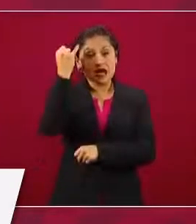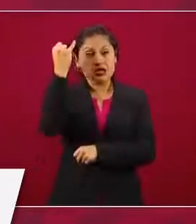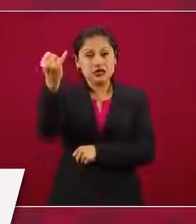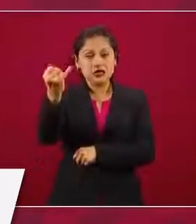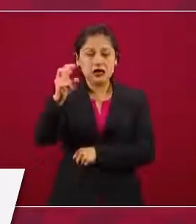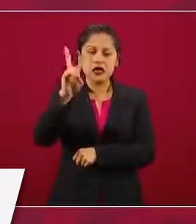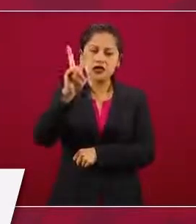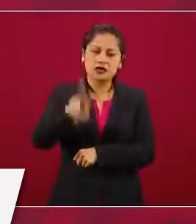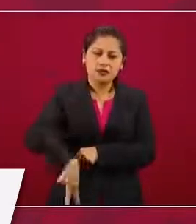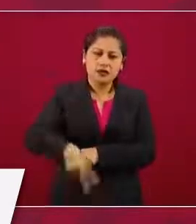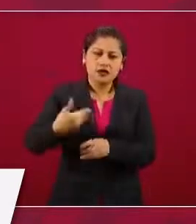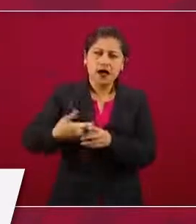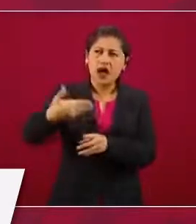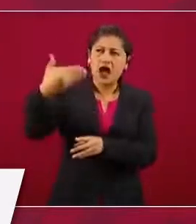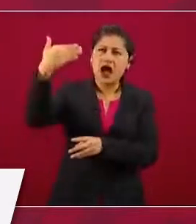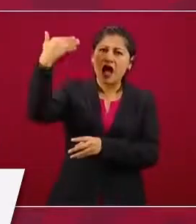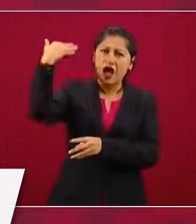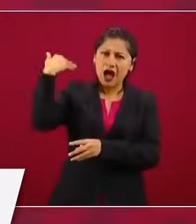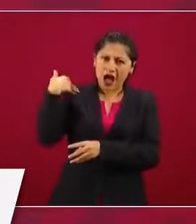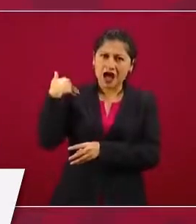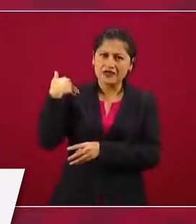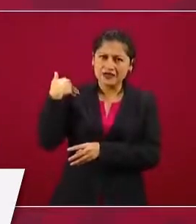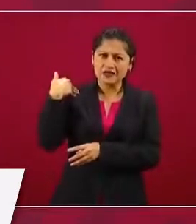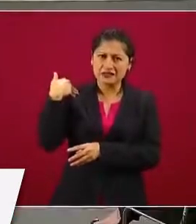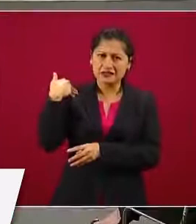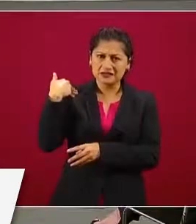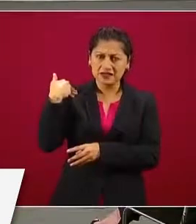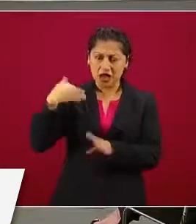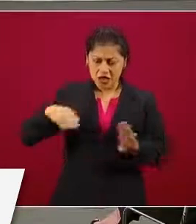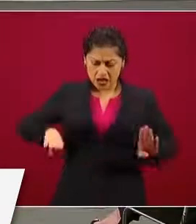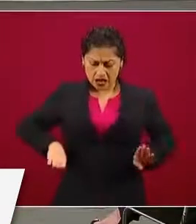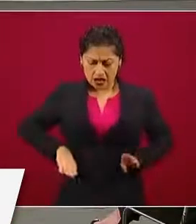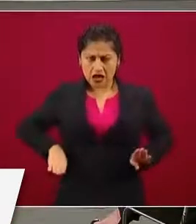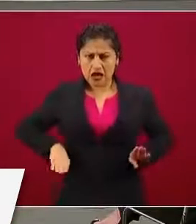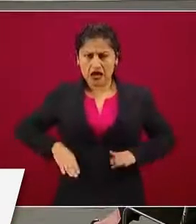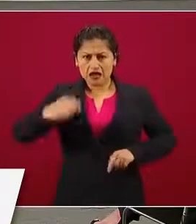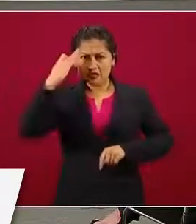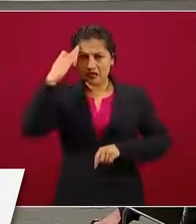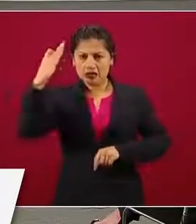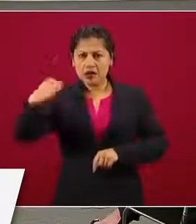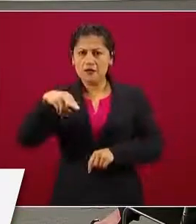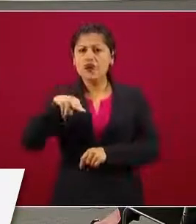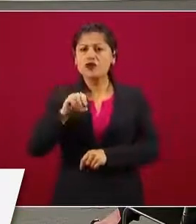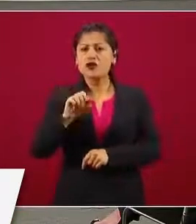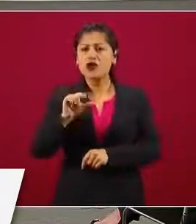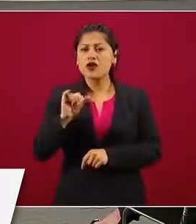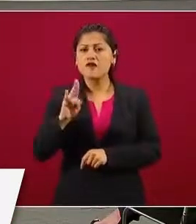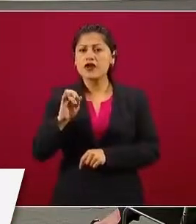lamentables del periodo neoliberal. Esto lo hizo